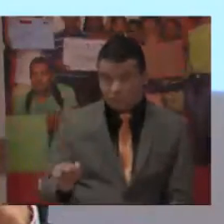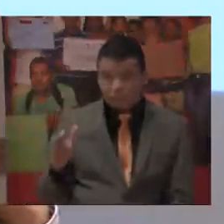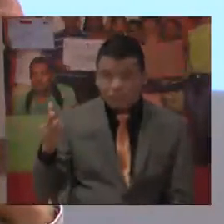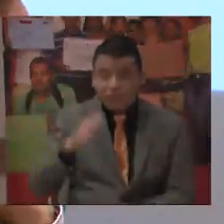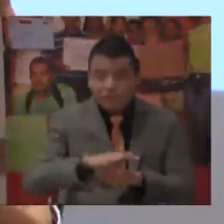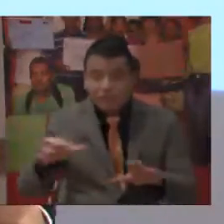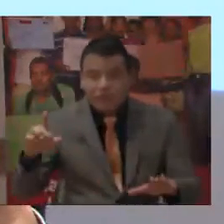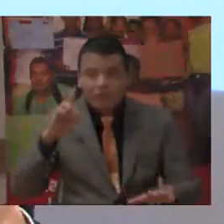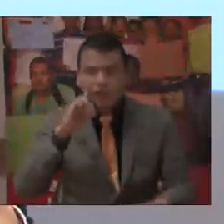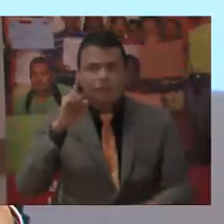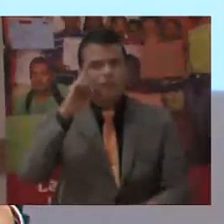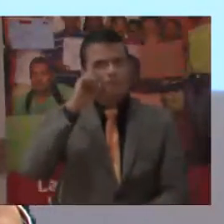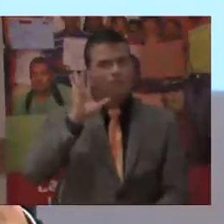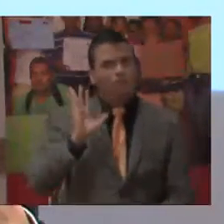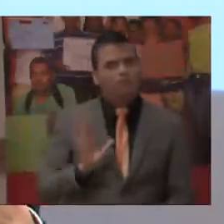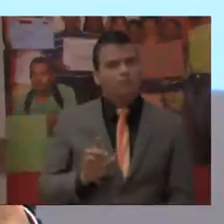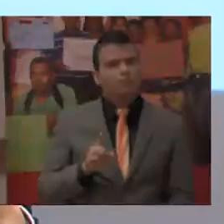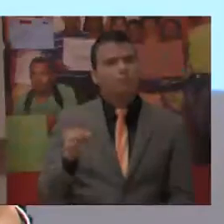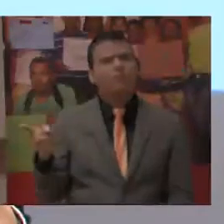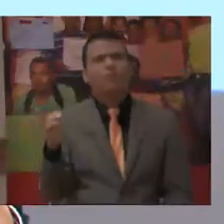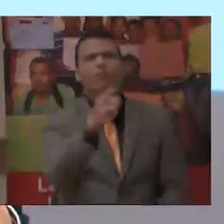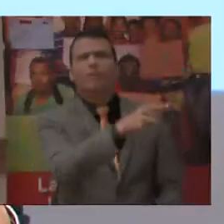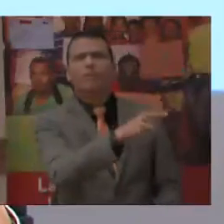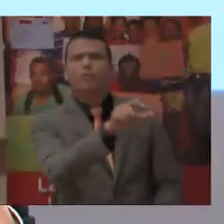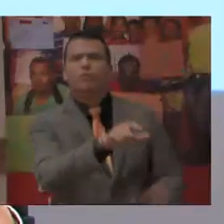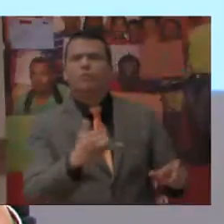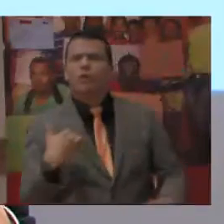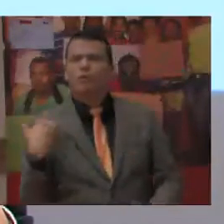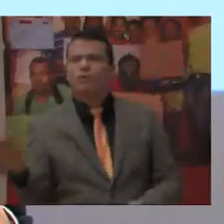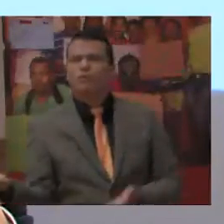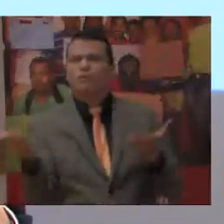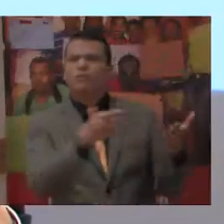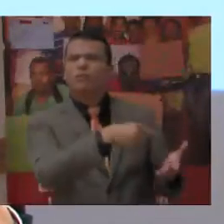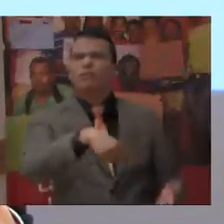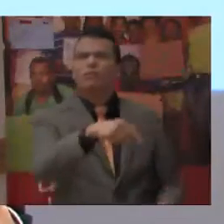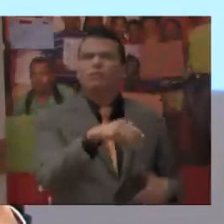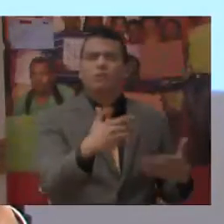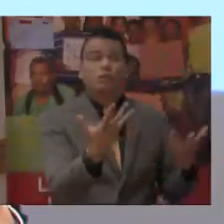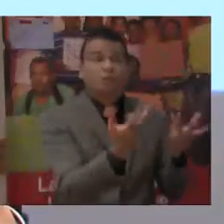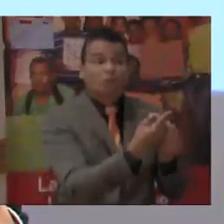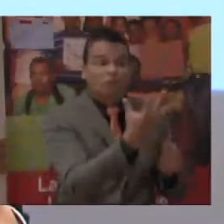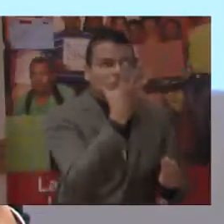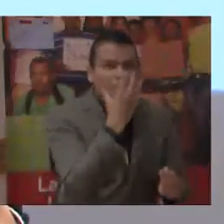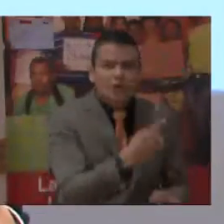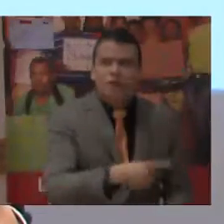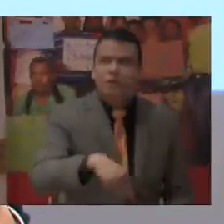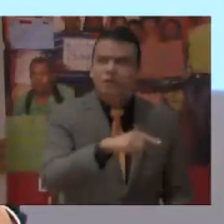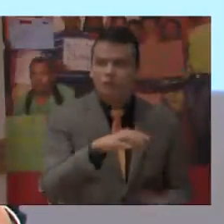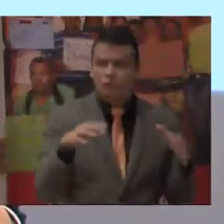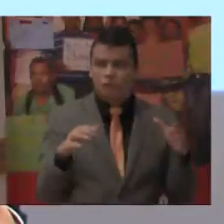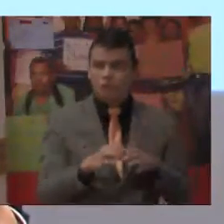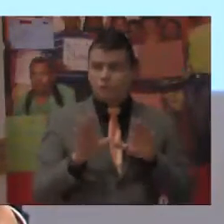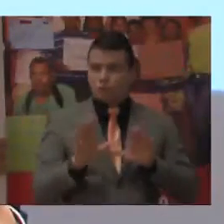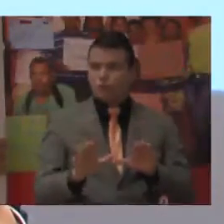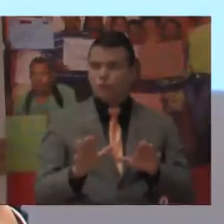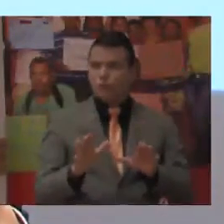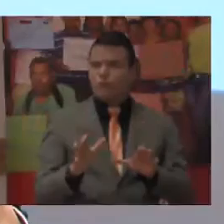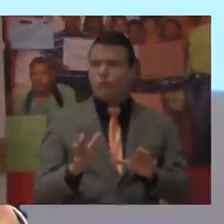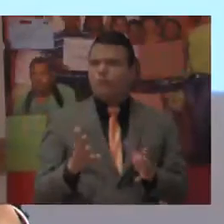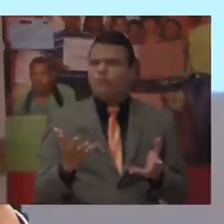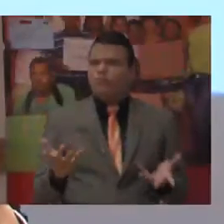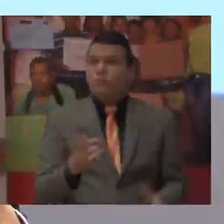que se resuelve el interrogante de qué le ofrecemos a los muchachos que forman parte de las pandillas sicariales y de las bandas criminales que